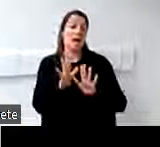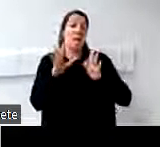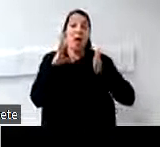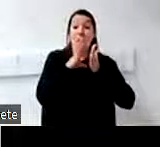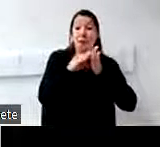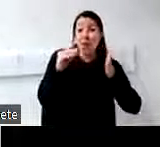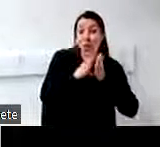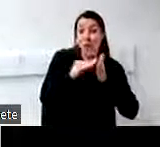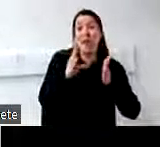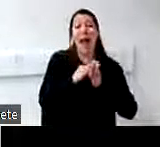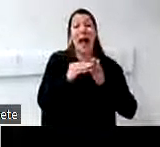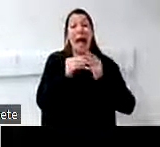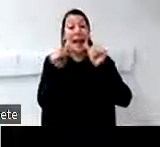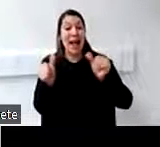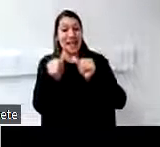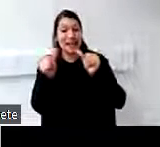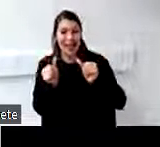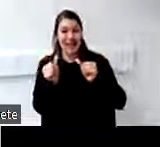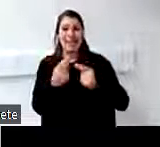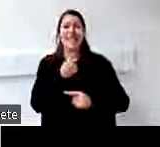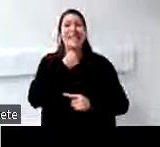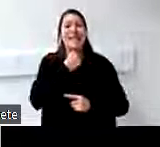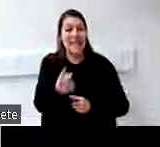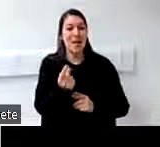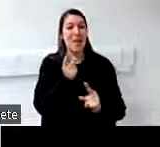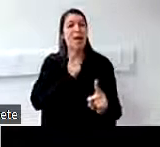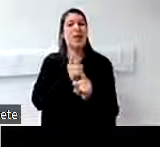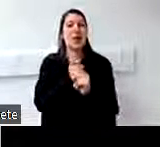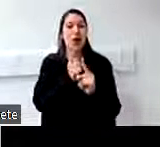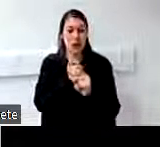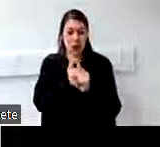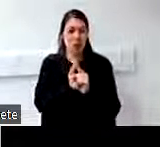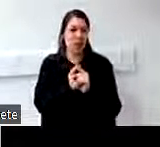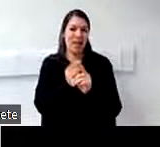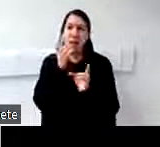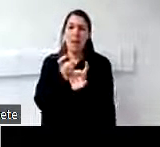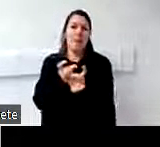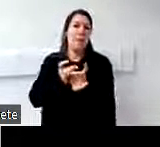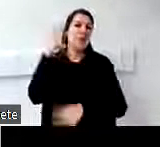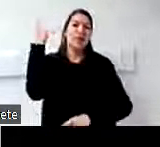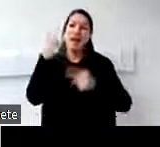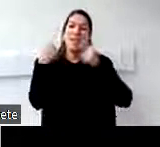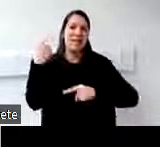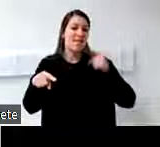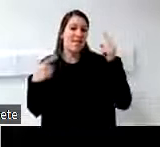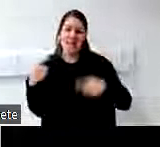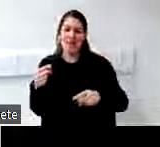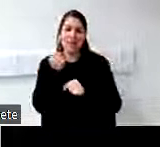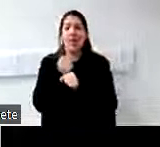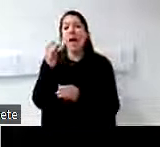fotocopiar, si les es útil para las consultas de los distintos profesionales del